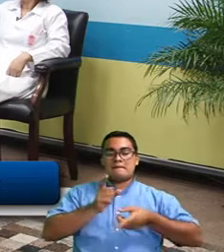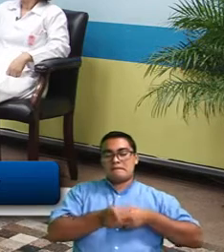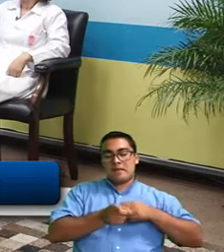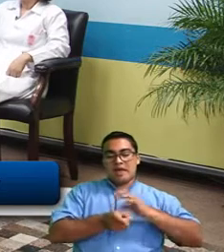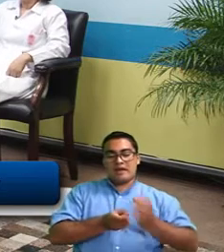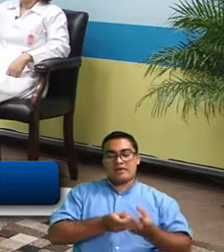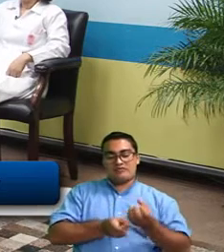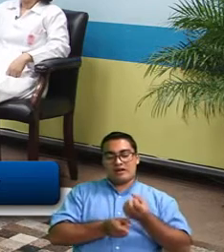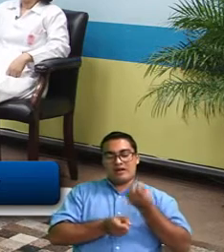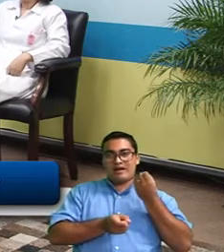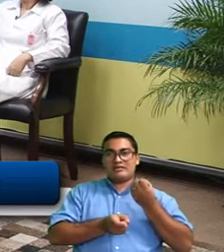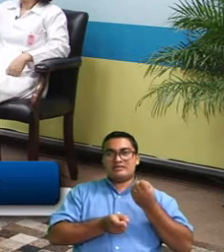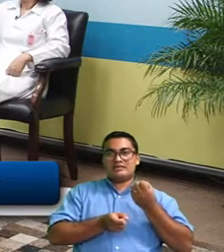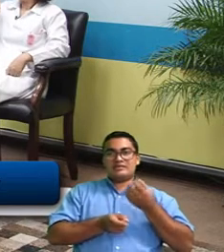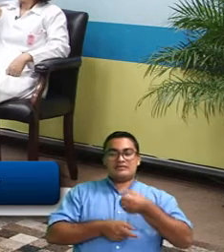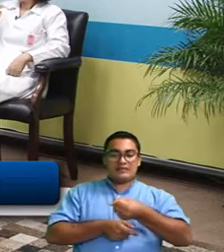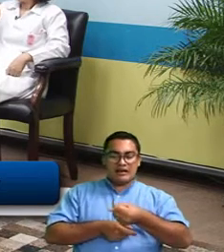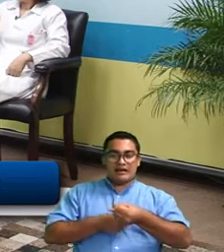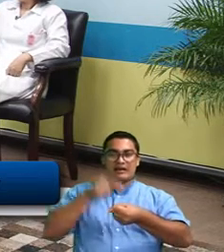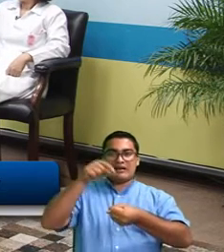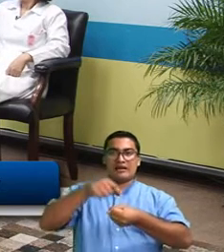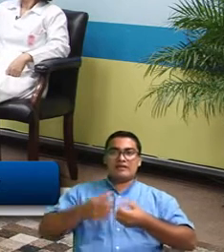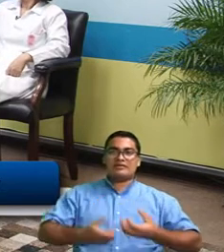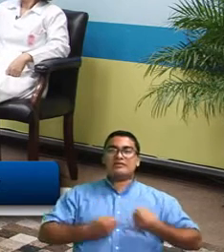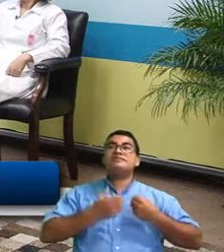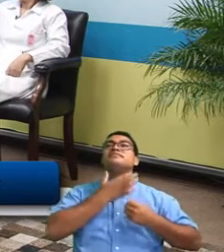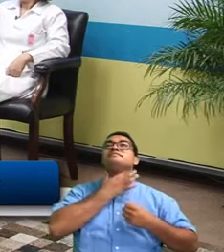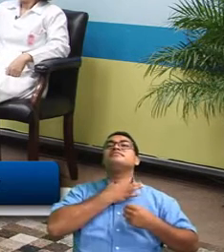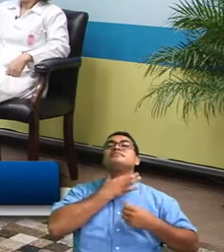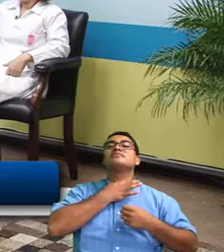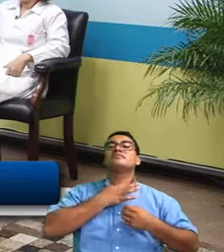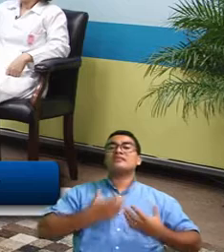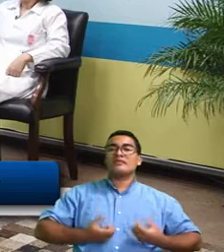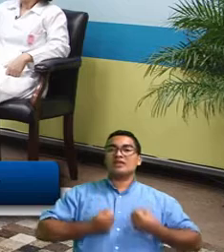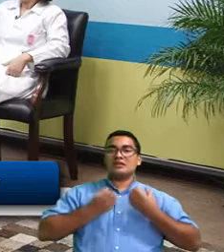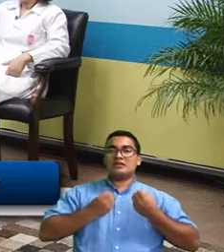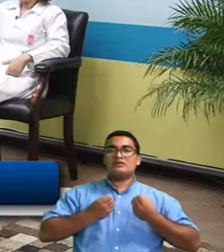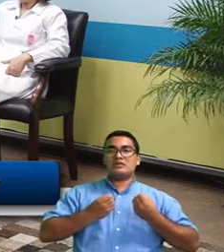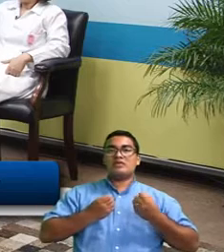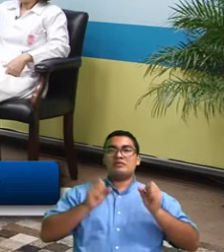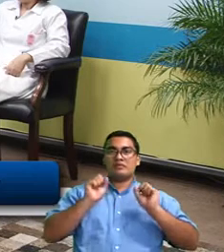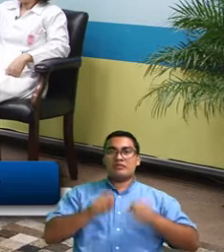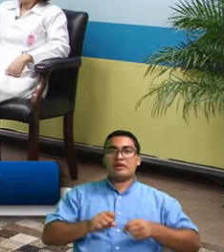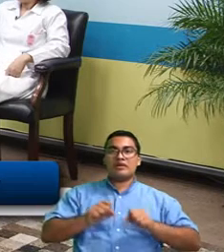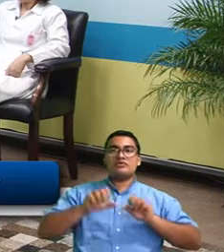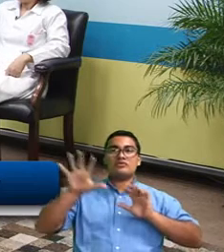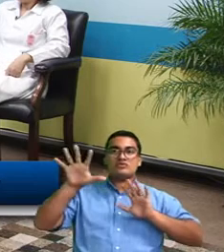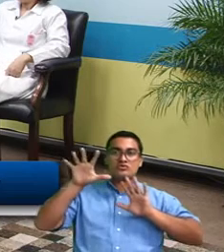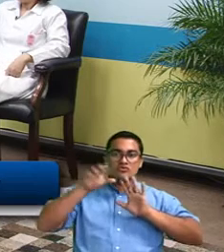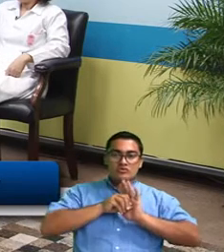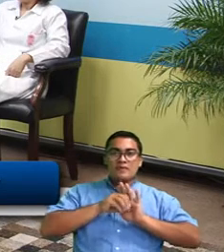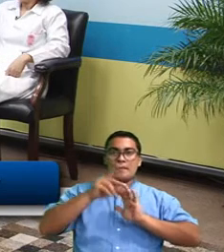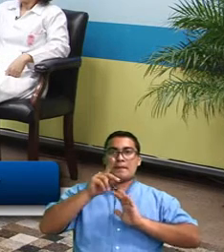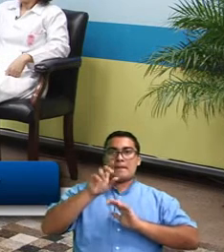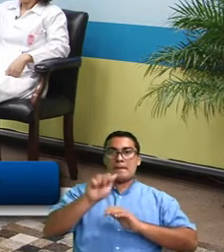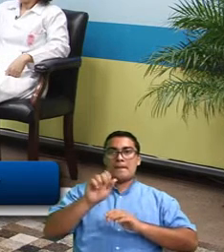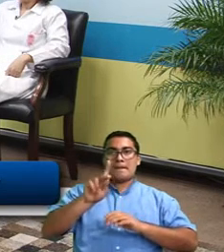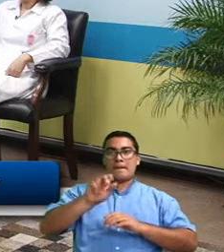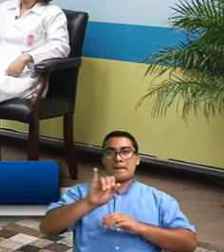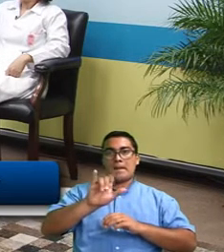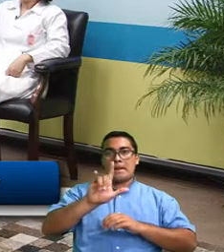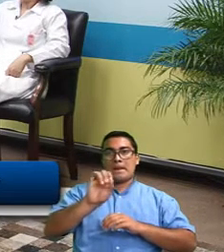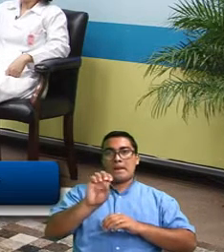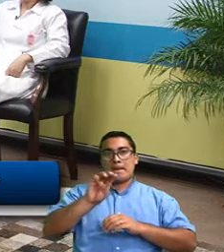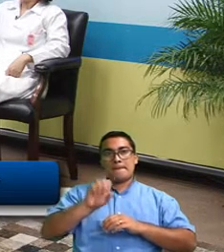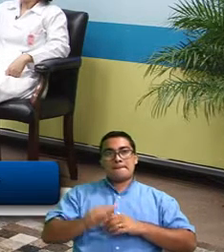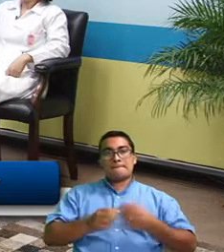ano, cáncer de laringe, todo lugar donde se puede infectar con el virus del papiloma humano.